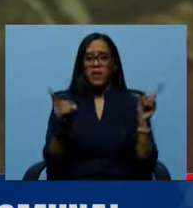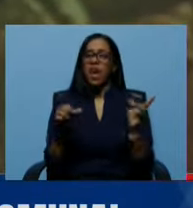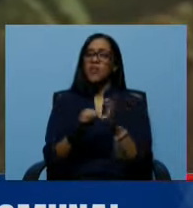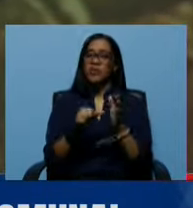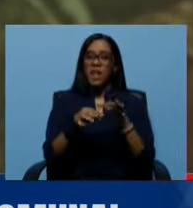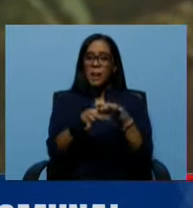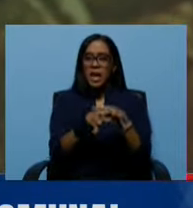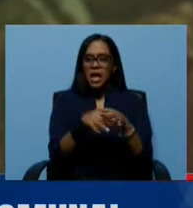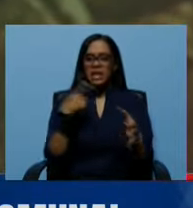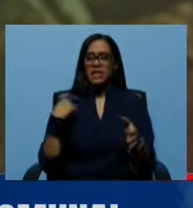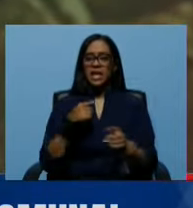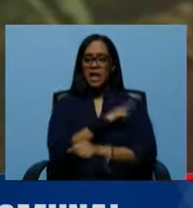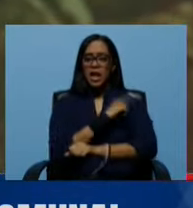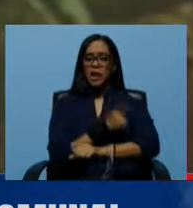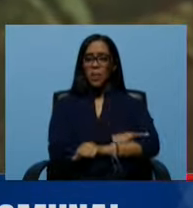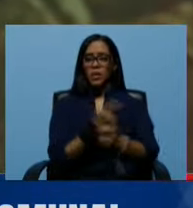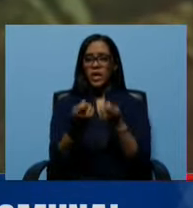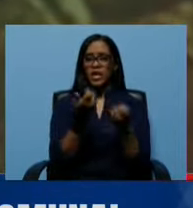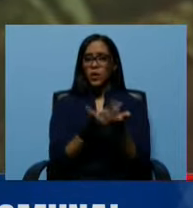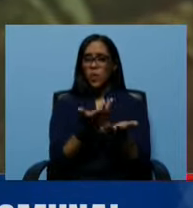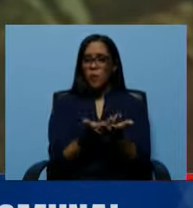minorías tienen todo el poder económico,